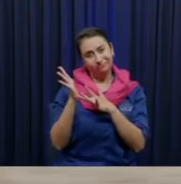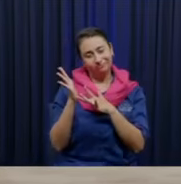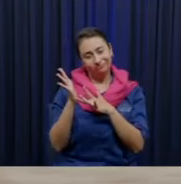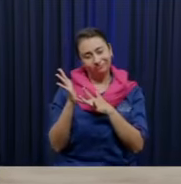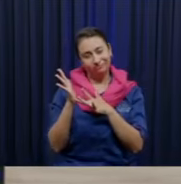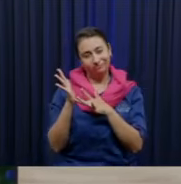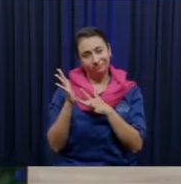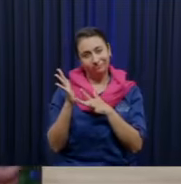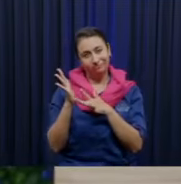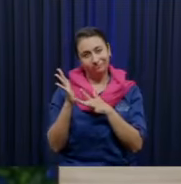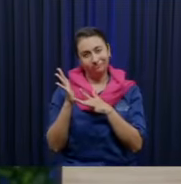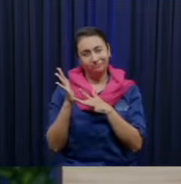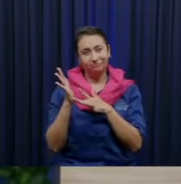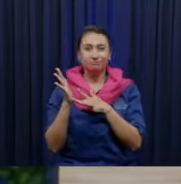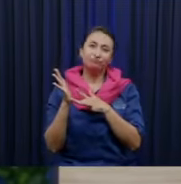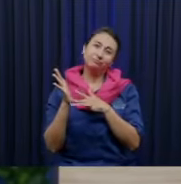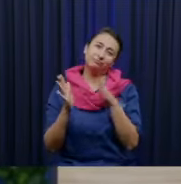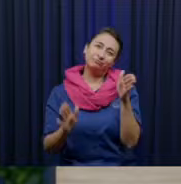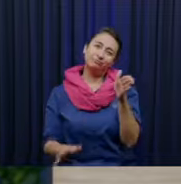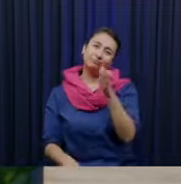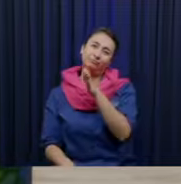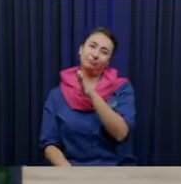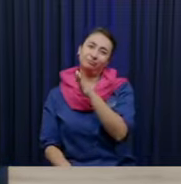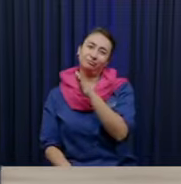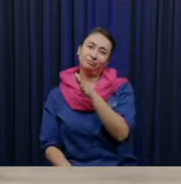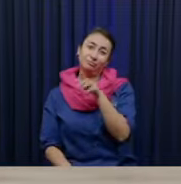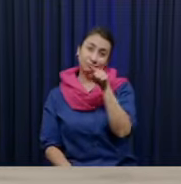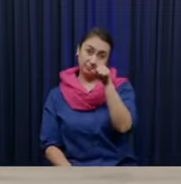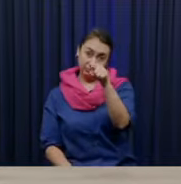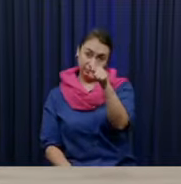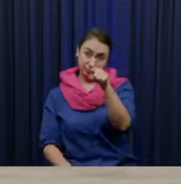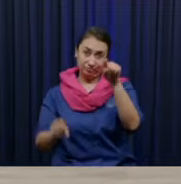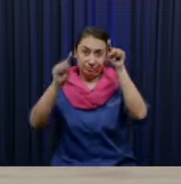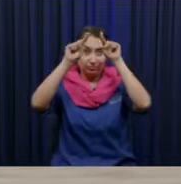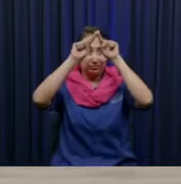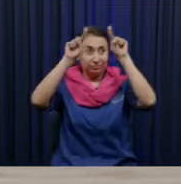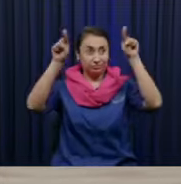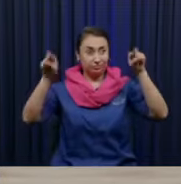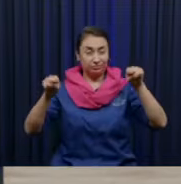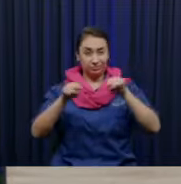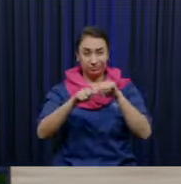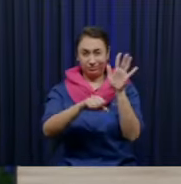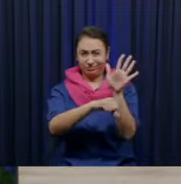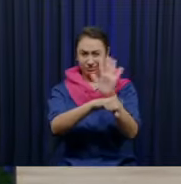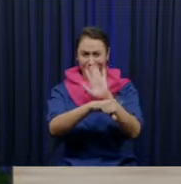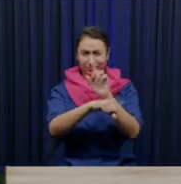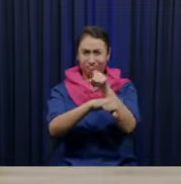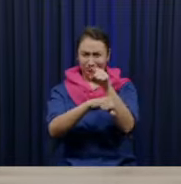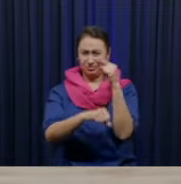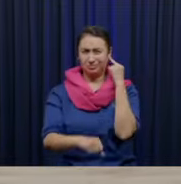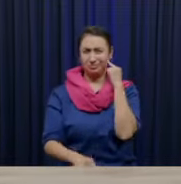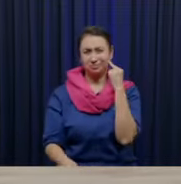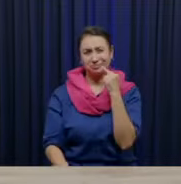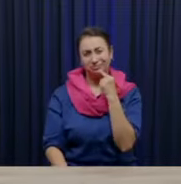Si aquí hay alguien que ya conoció a Jesús y se ha apartado, gloria a Dios,